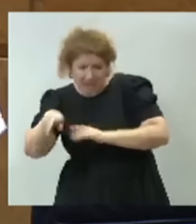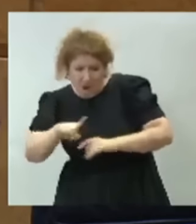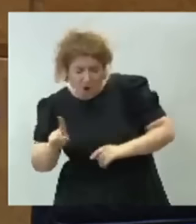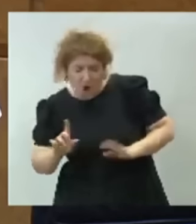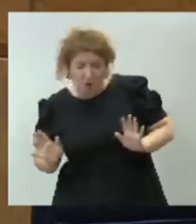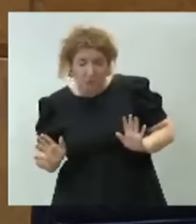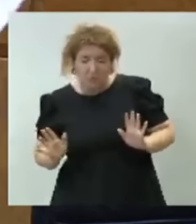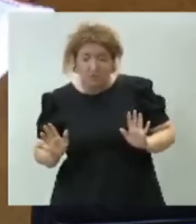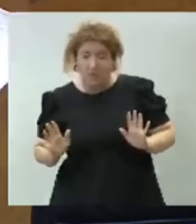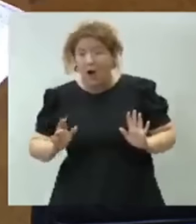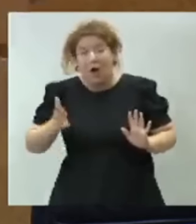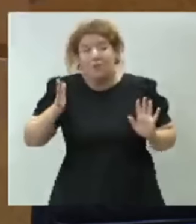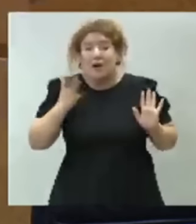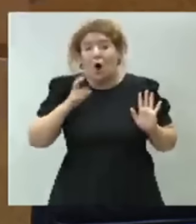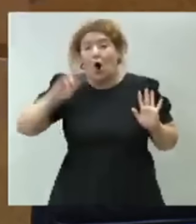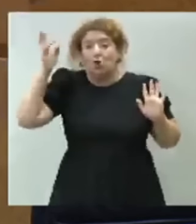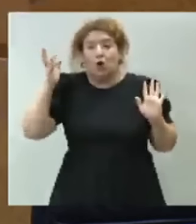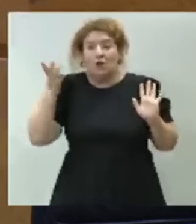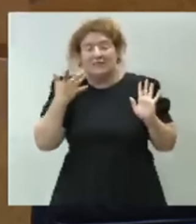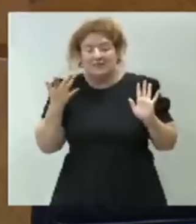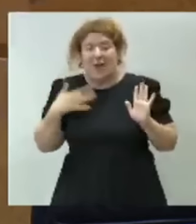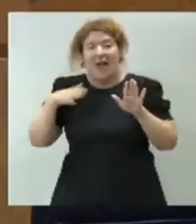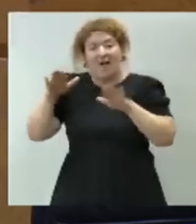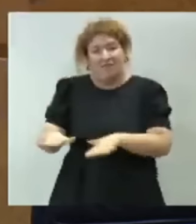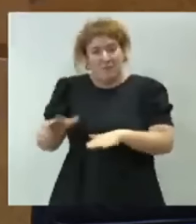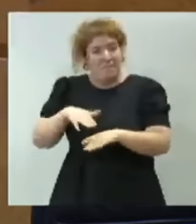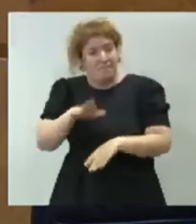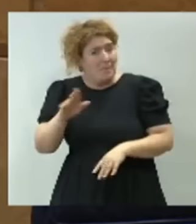esas instituciones. No estaban.